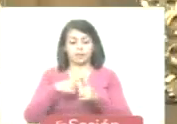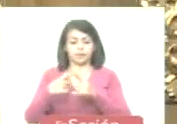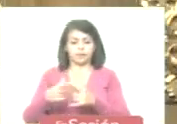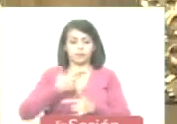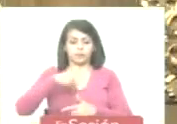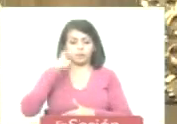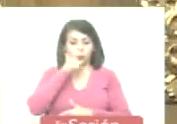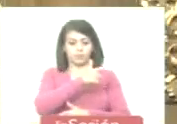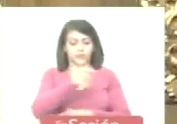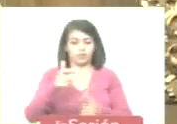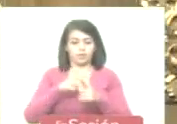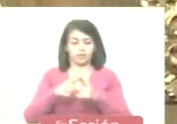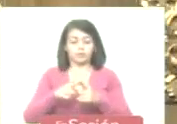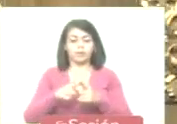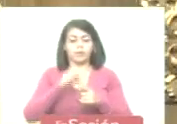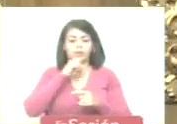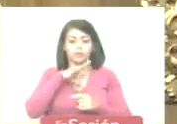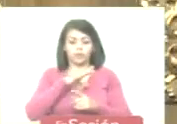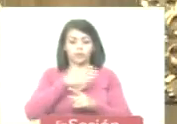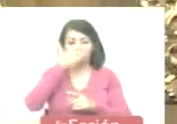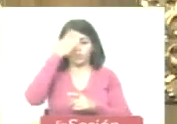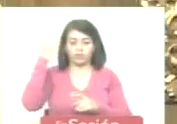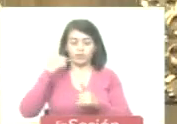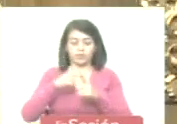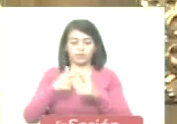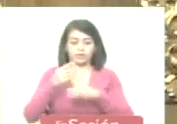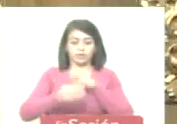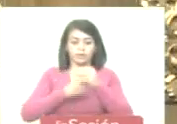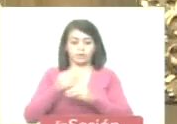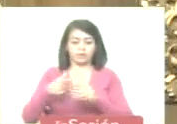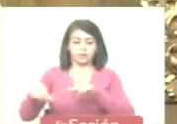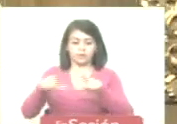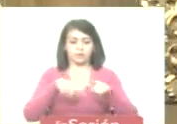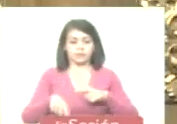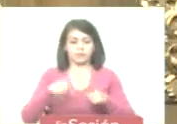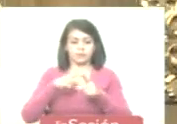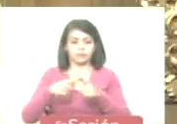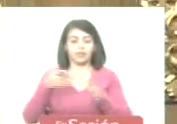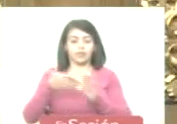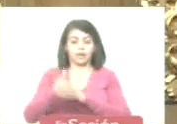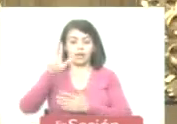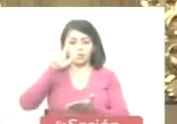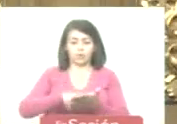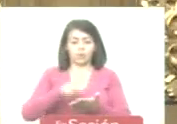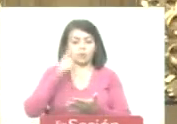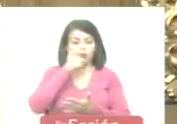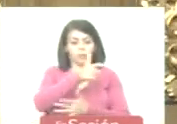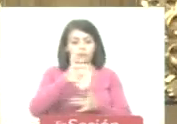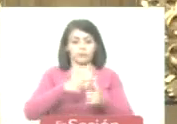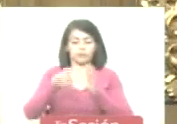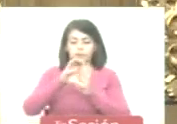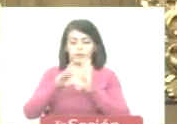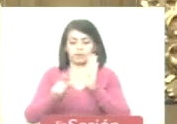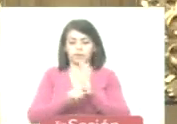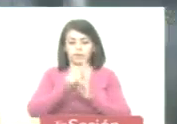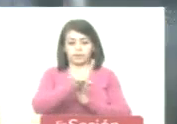nuestro pueblo, históricamente olvidado, hecha al calor del pueblo y aprobada por el pueblo. En la constituyente